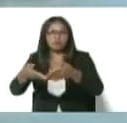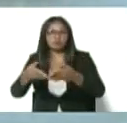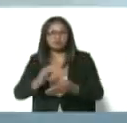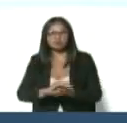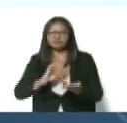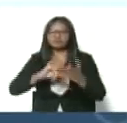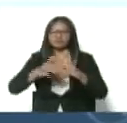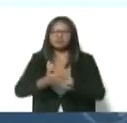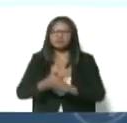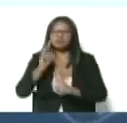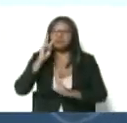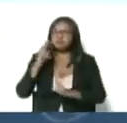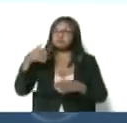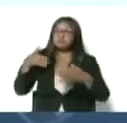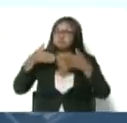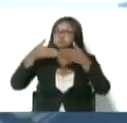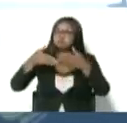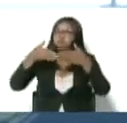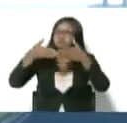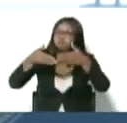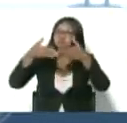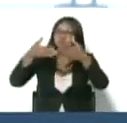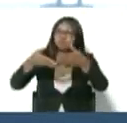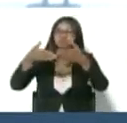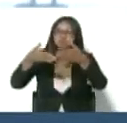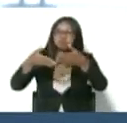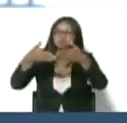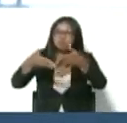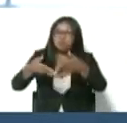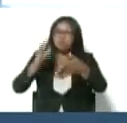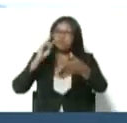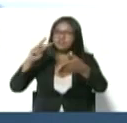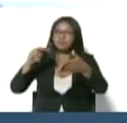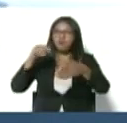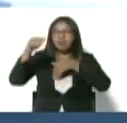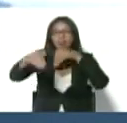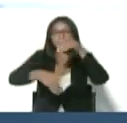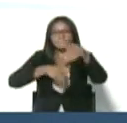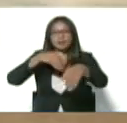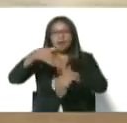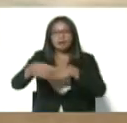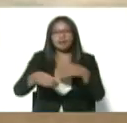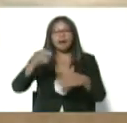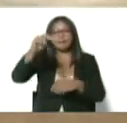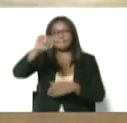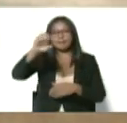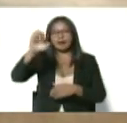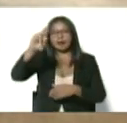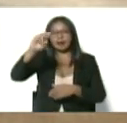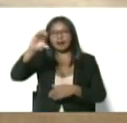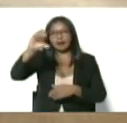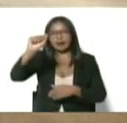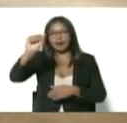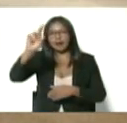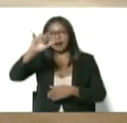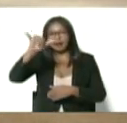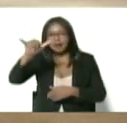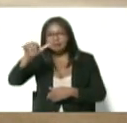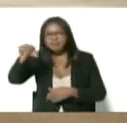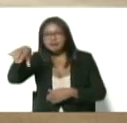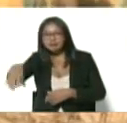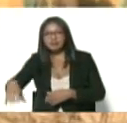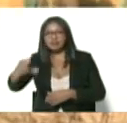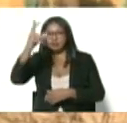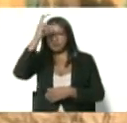una lancha que había encallado en la playa maracay sector mirimire y del estado falcón